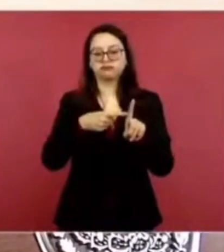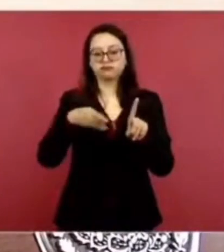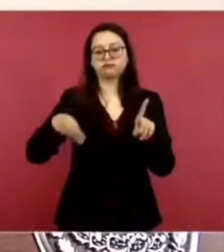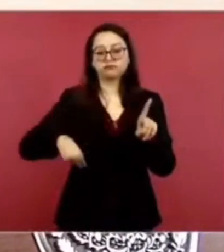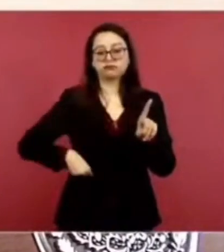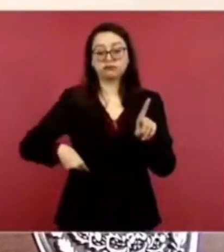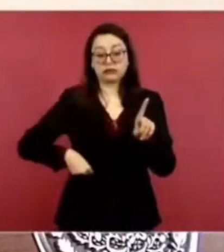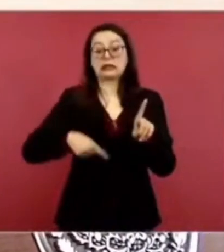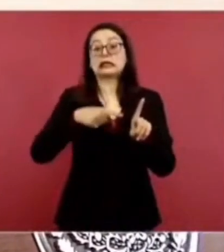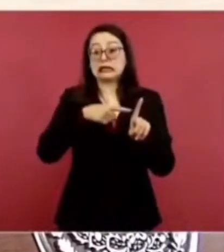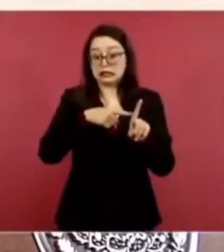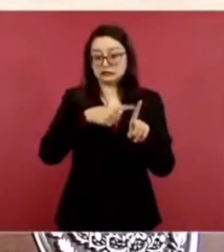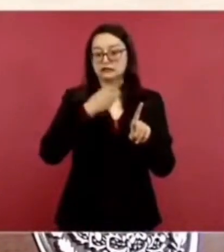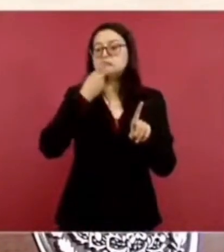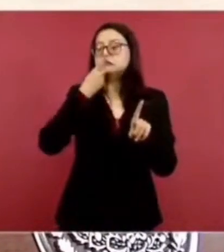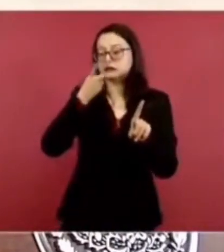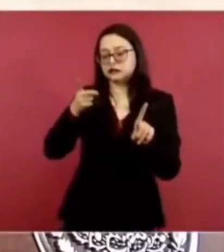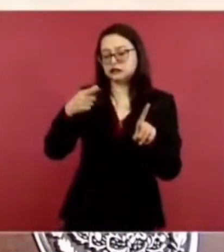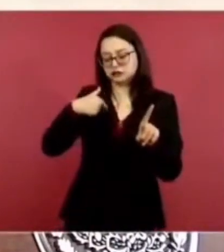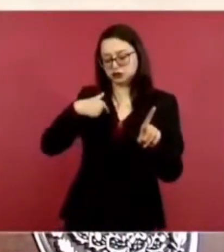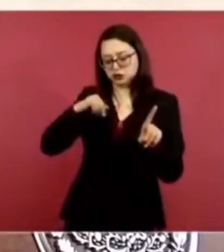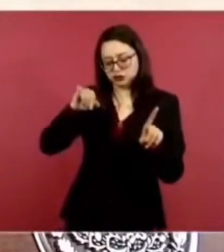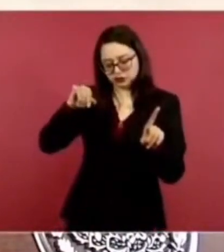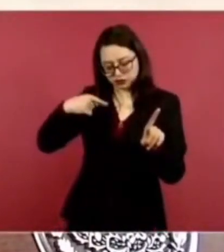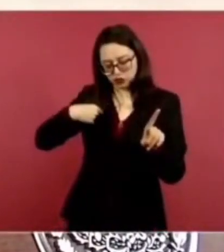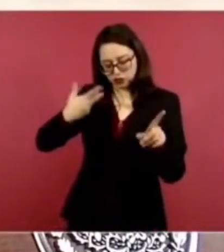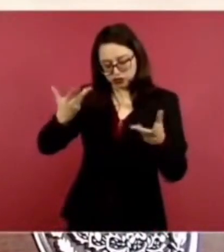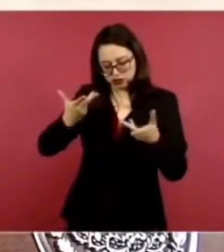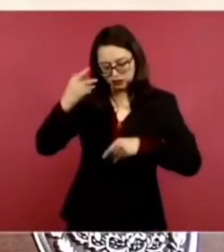no se le inicia un